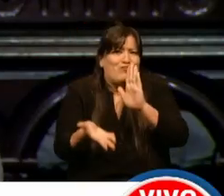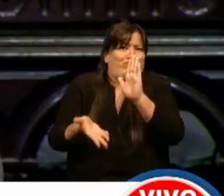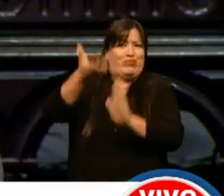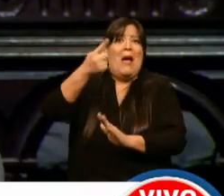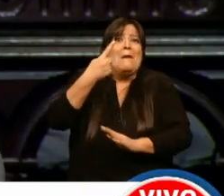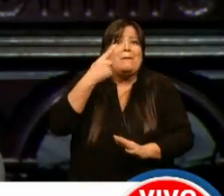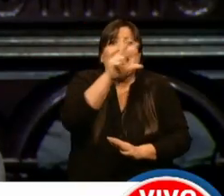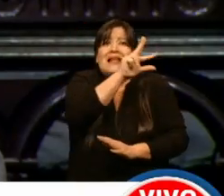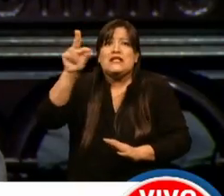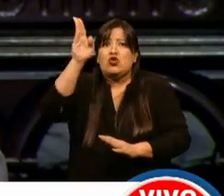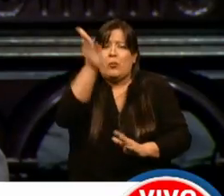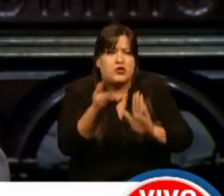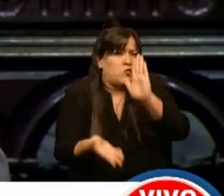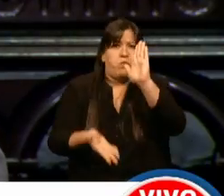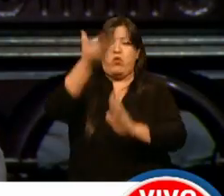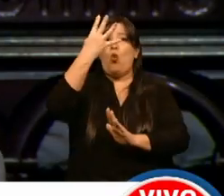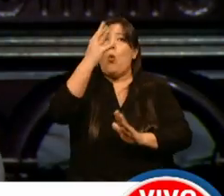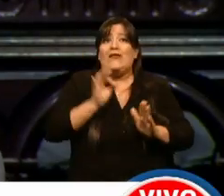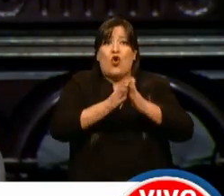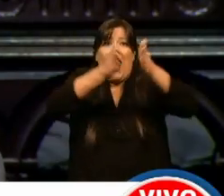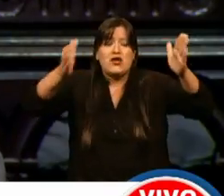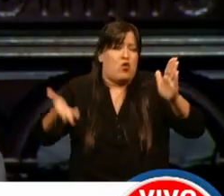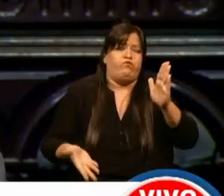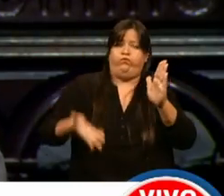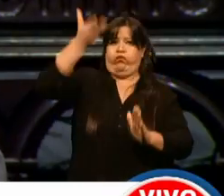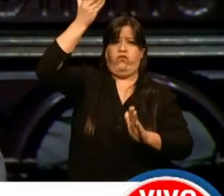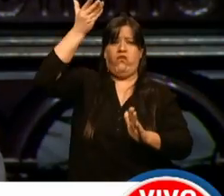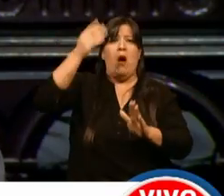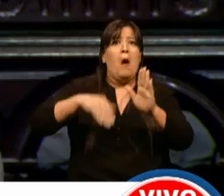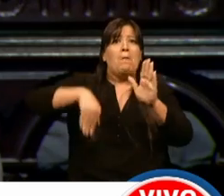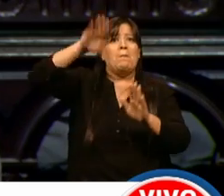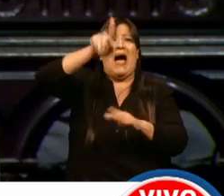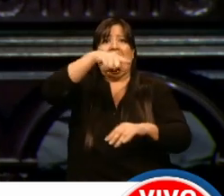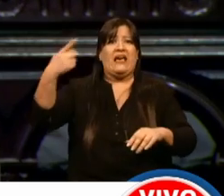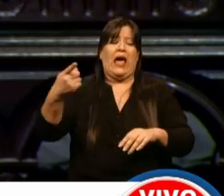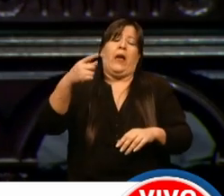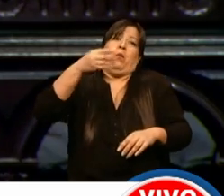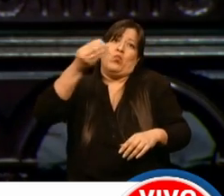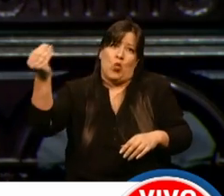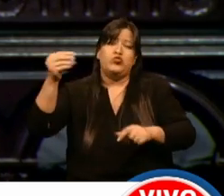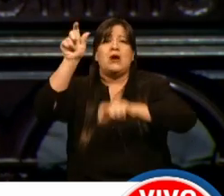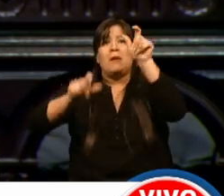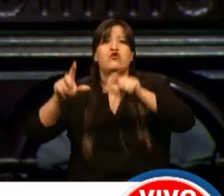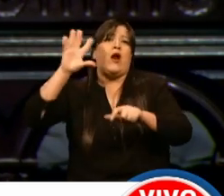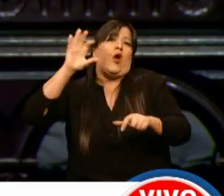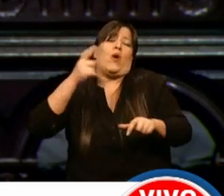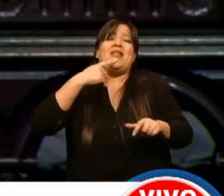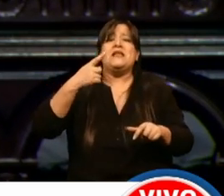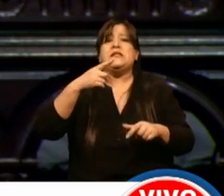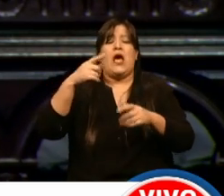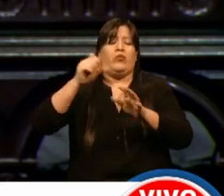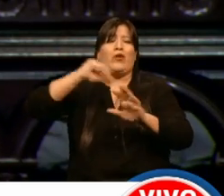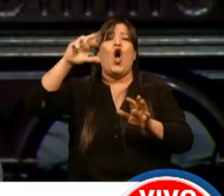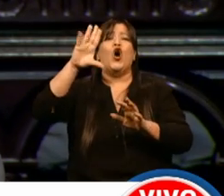300 por ciento en cuatro años muy por encima de muchas argentinas y argentinos recuerdan como el rodrigazo